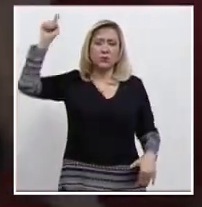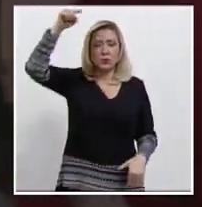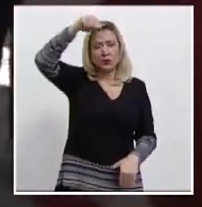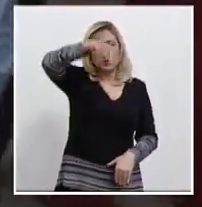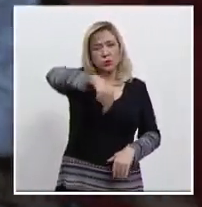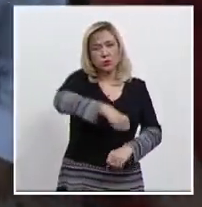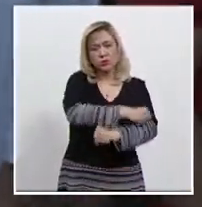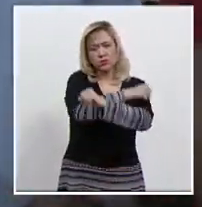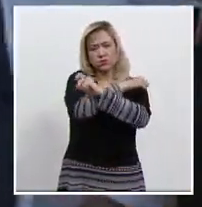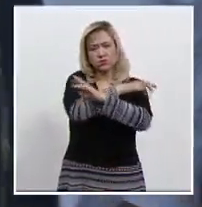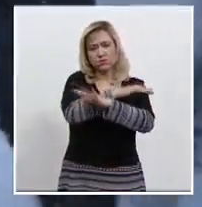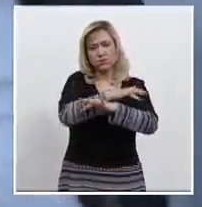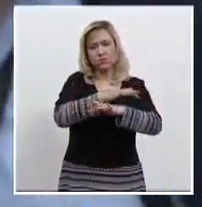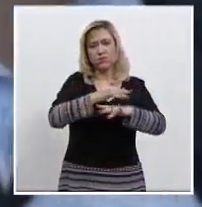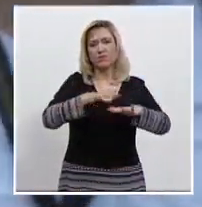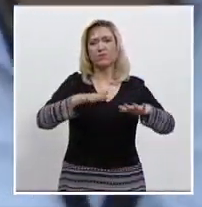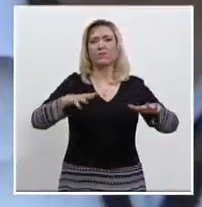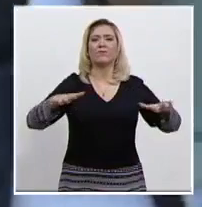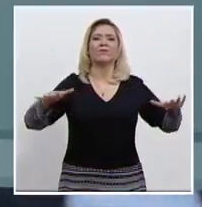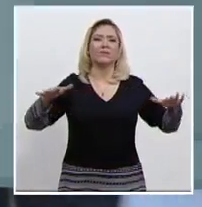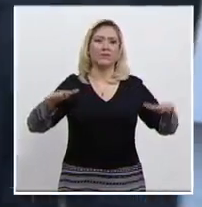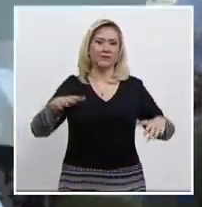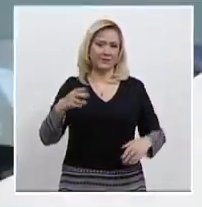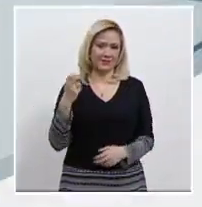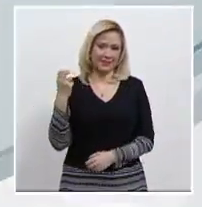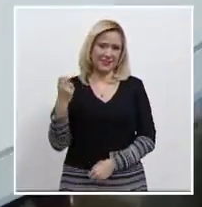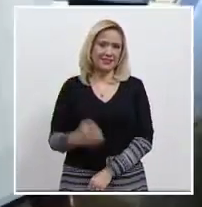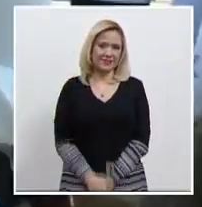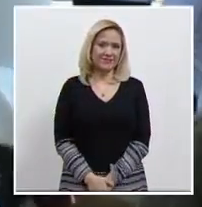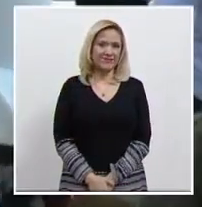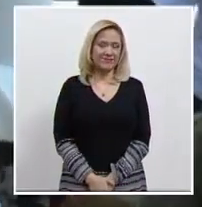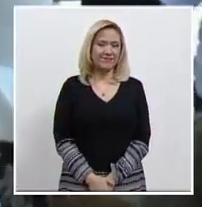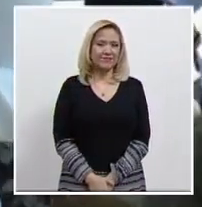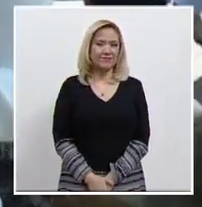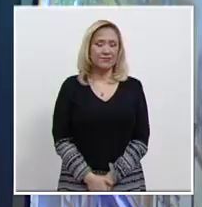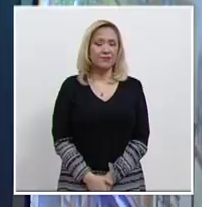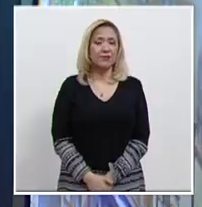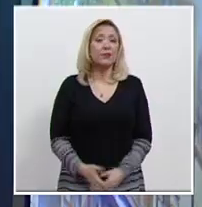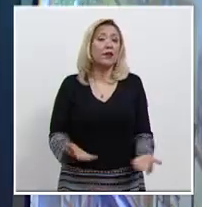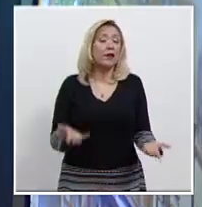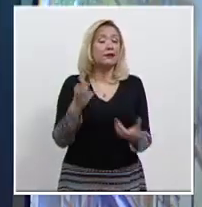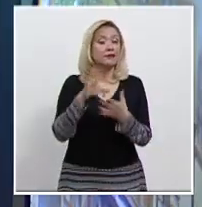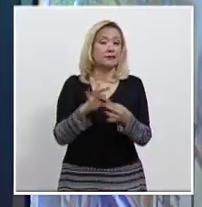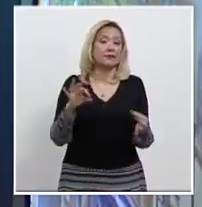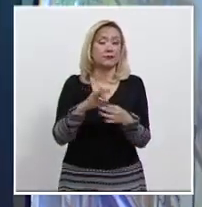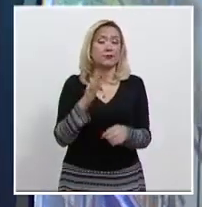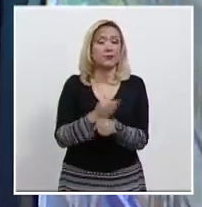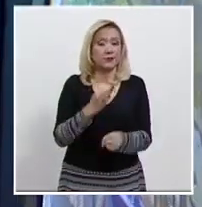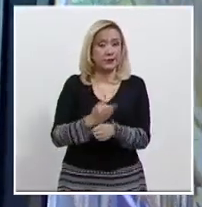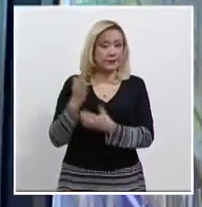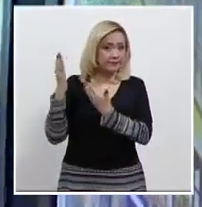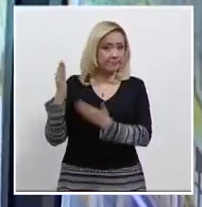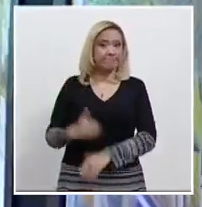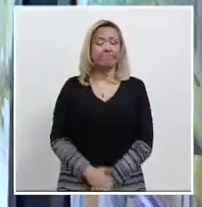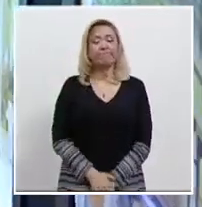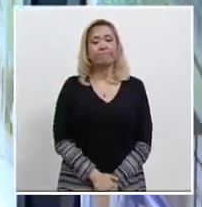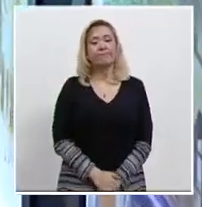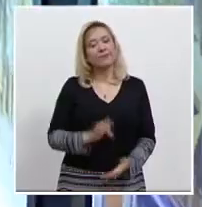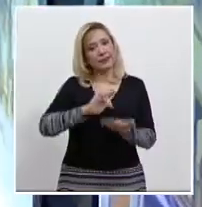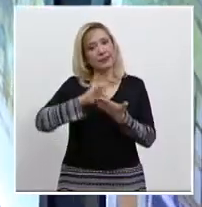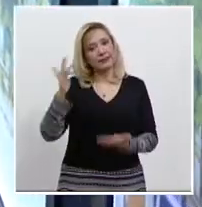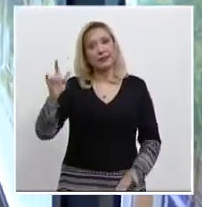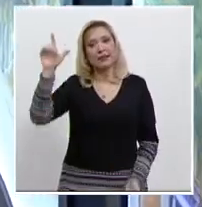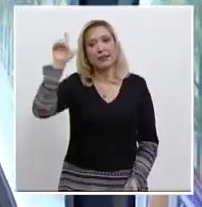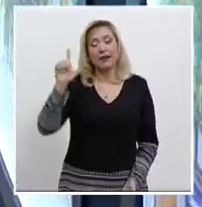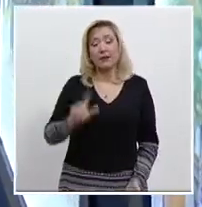al sonoro rugir del cañón. Es la información que tenemos al momento. Gracias, Laura,